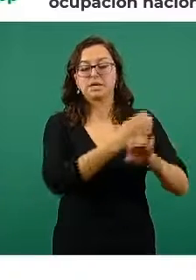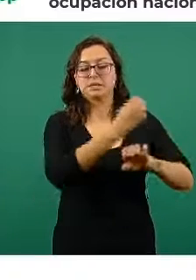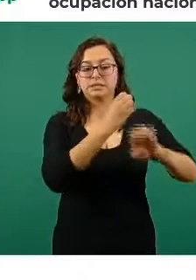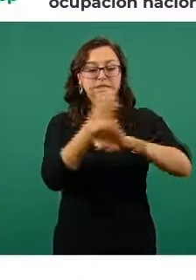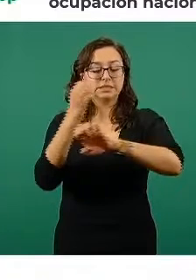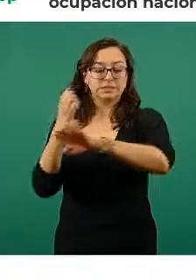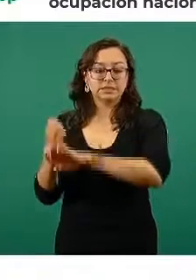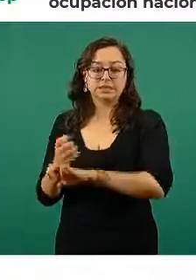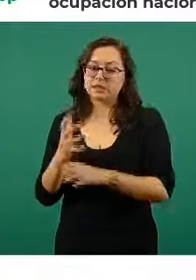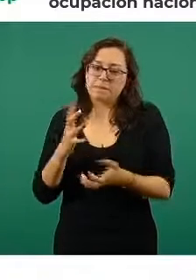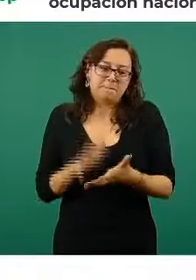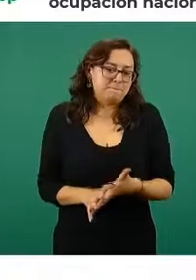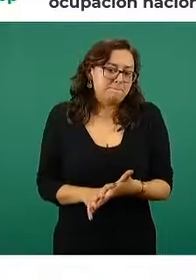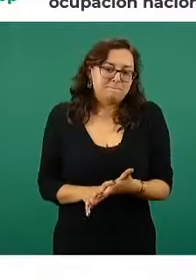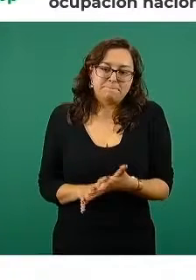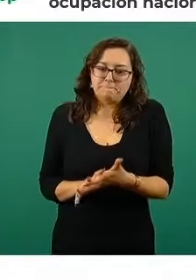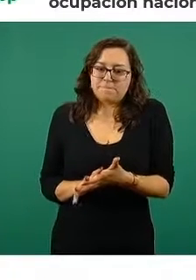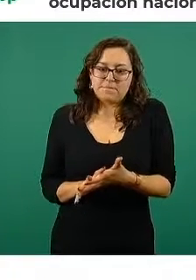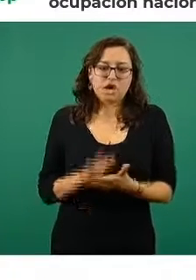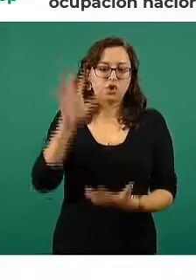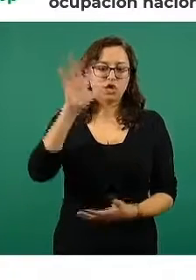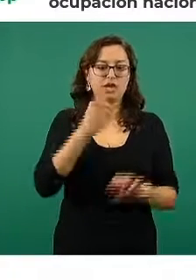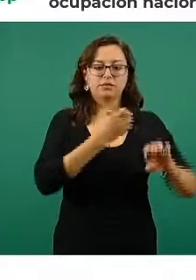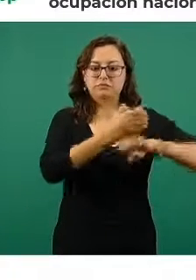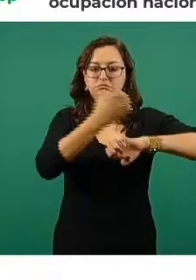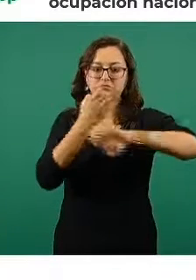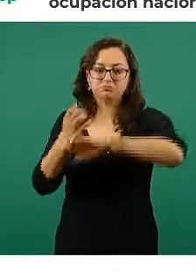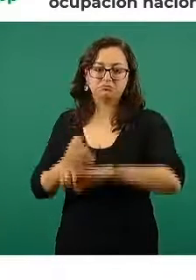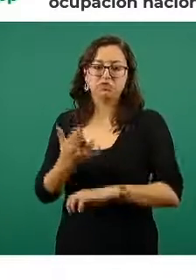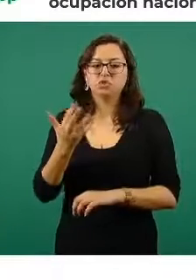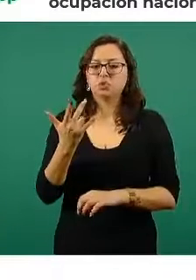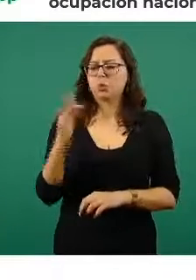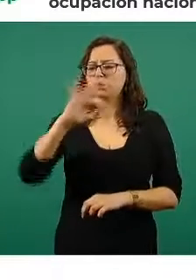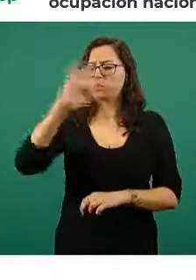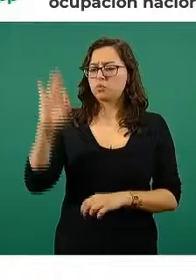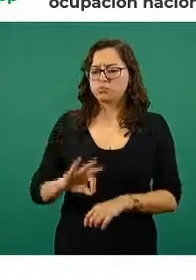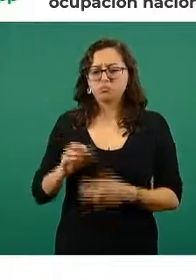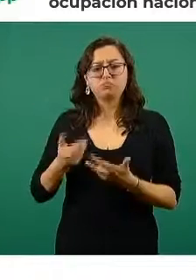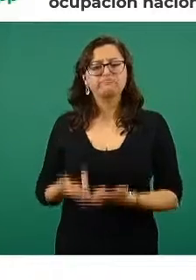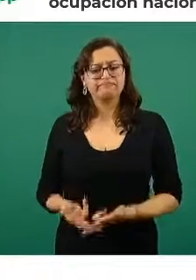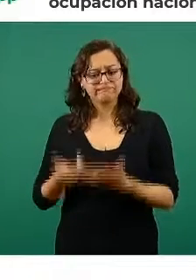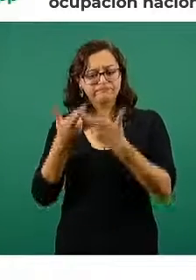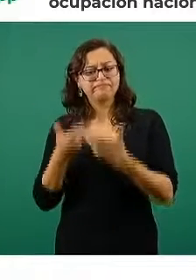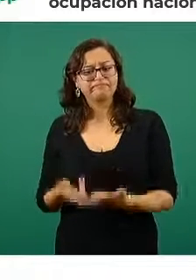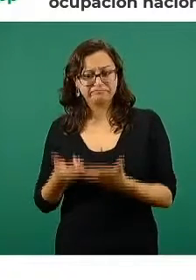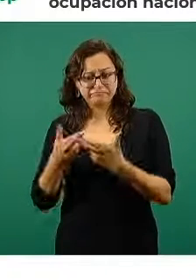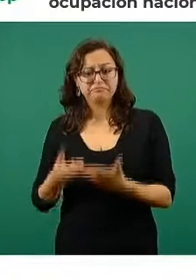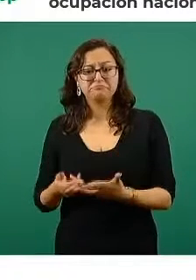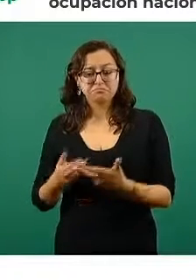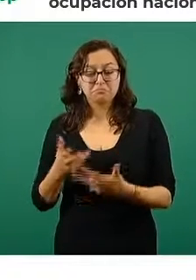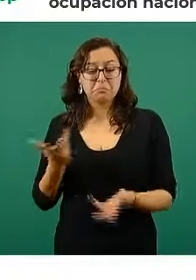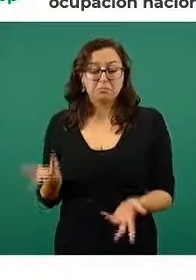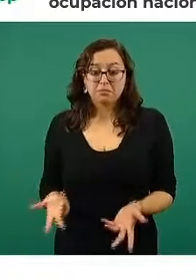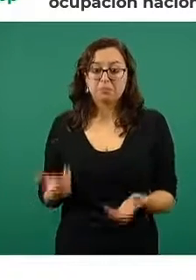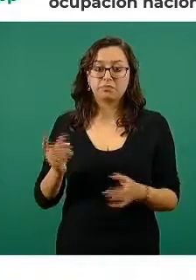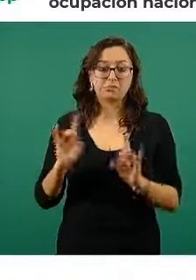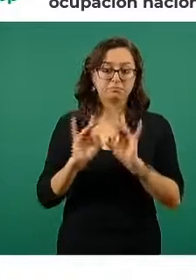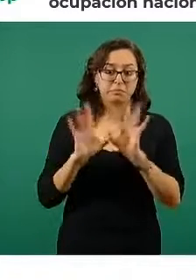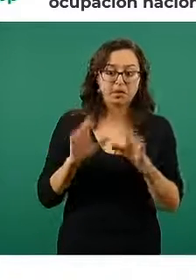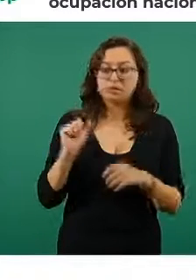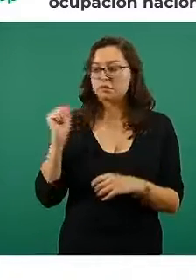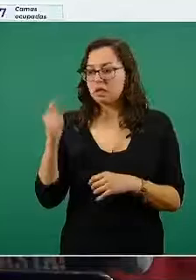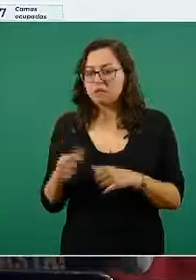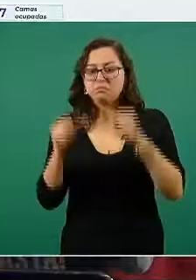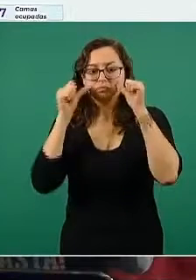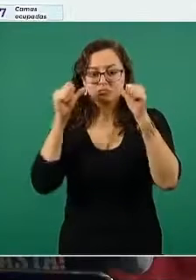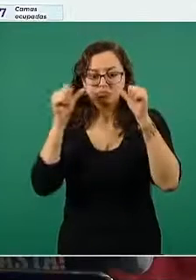gran parte de las entidades en todo México tienen más de la mitad de sus camas disponibles para poder atender este tipo de pacientes. De